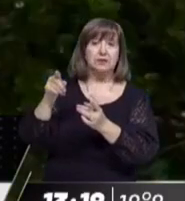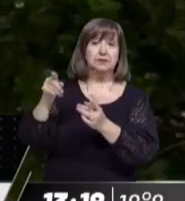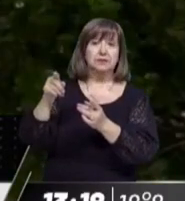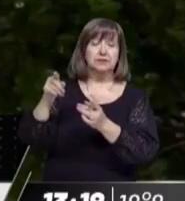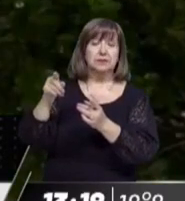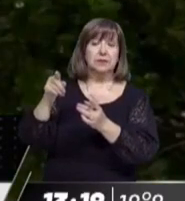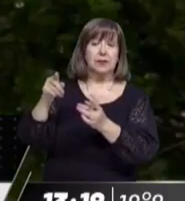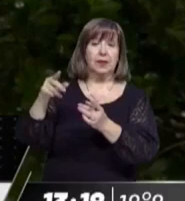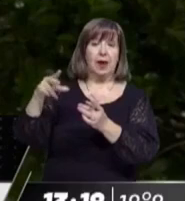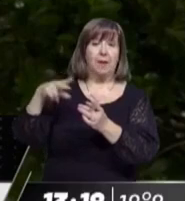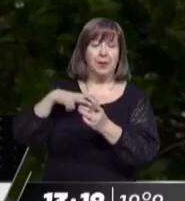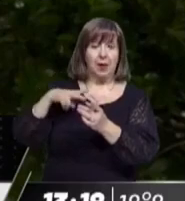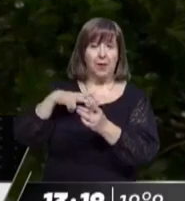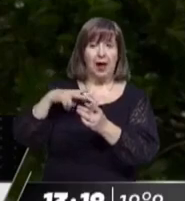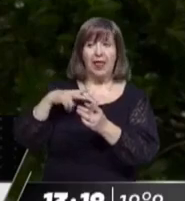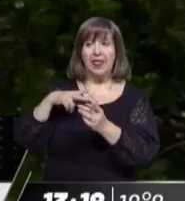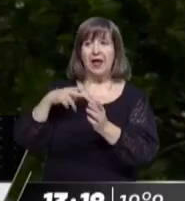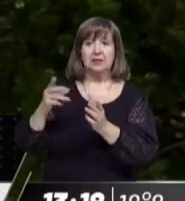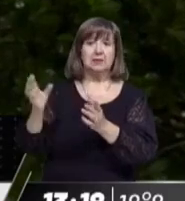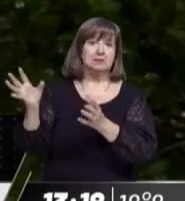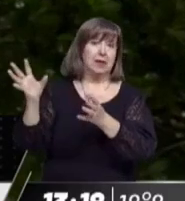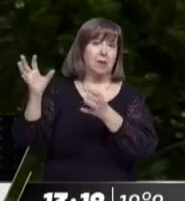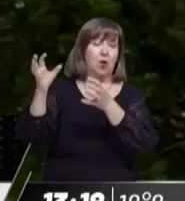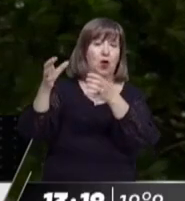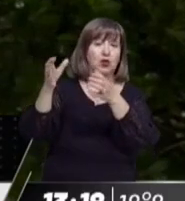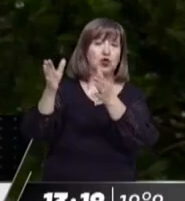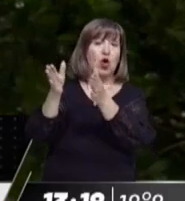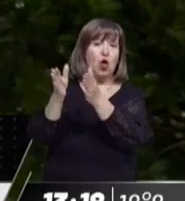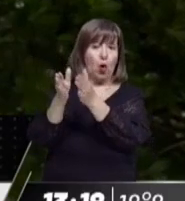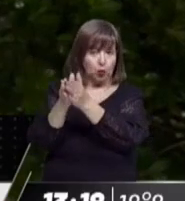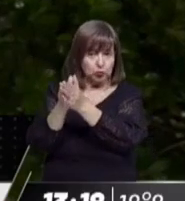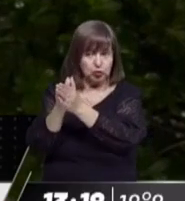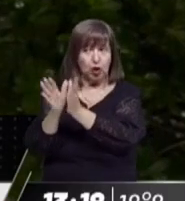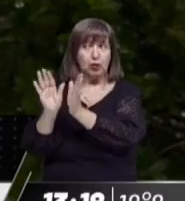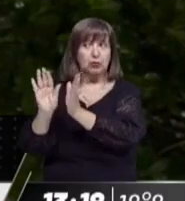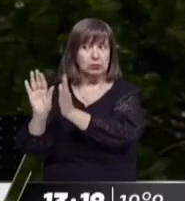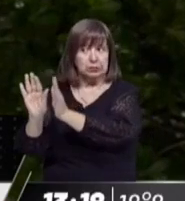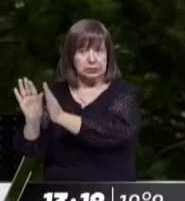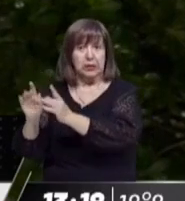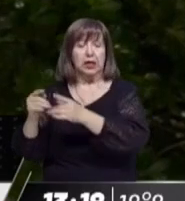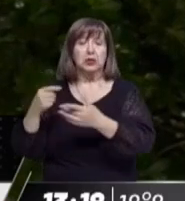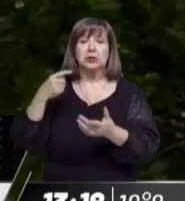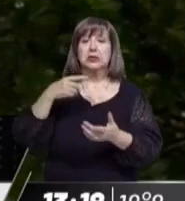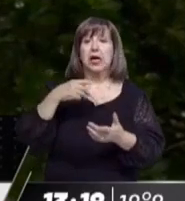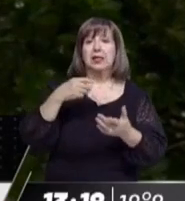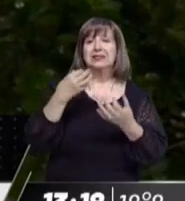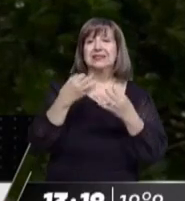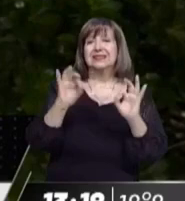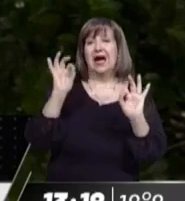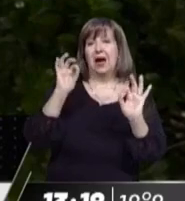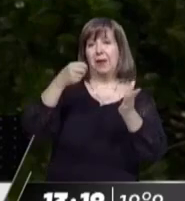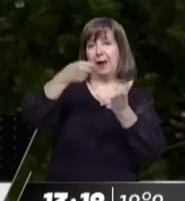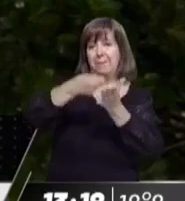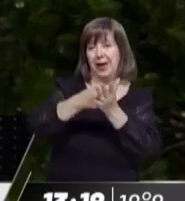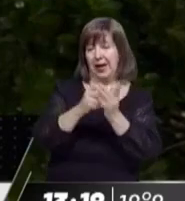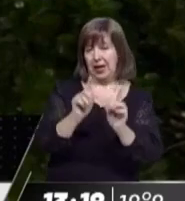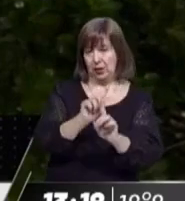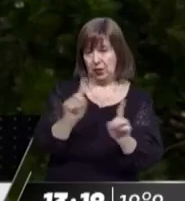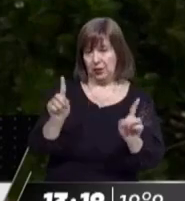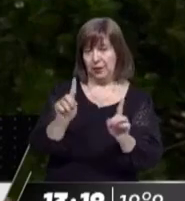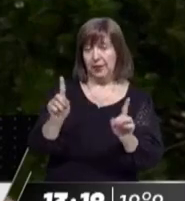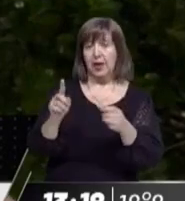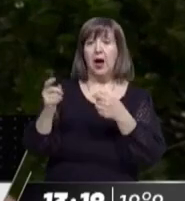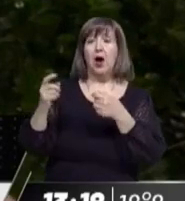valor de la consulta médica, no tendría que pagar nada. Es decir, que hay un tercio aproximadamente de obras